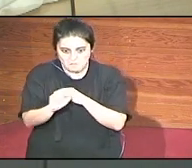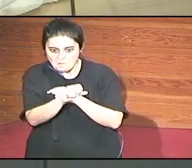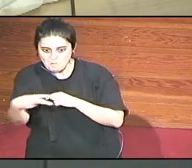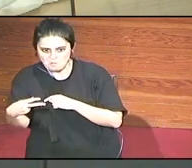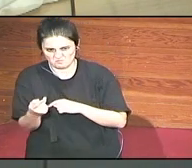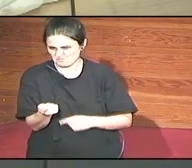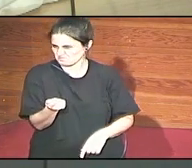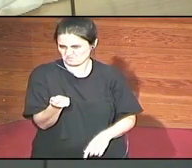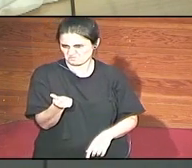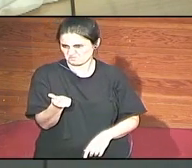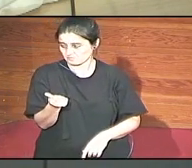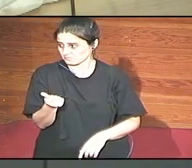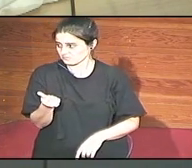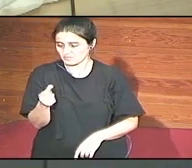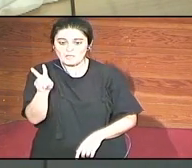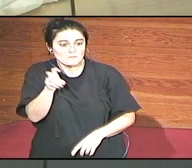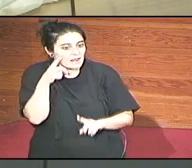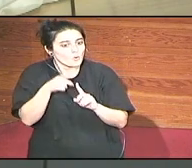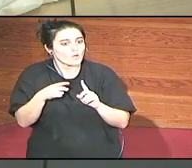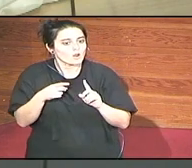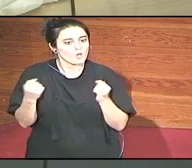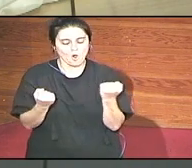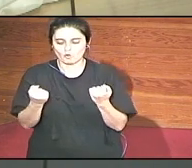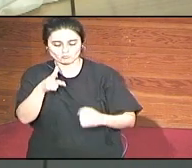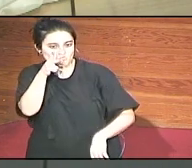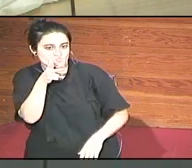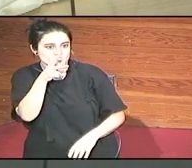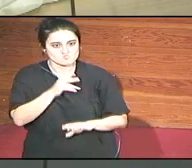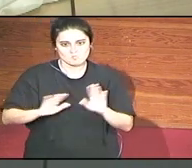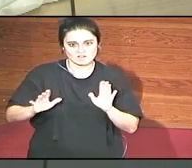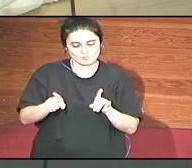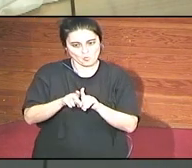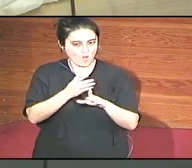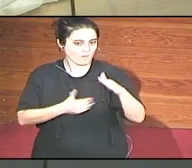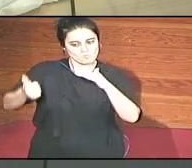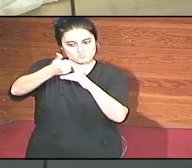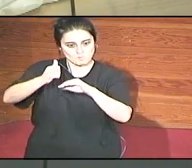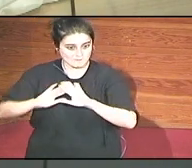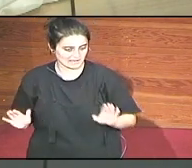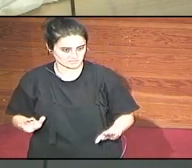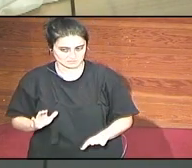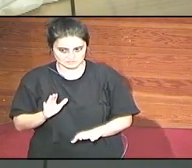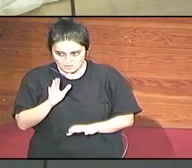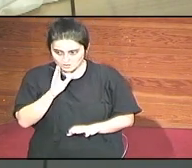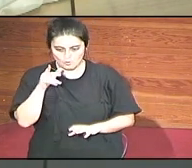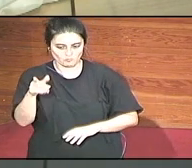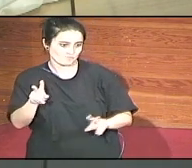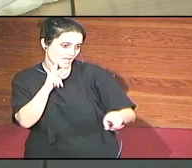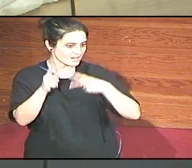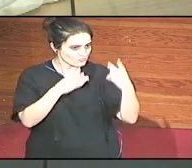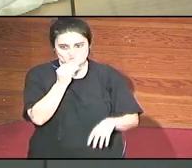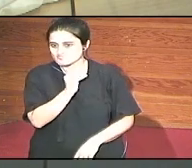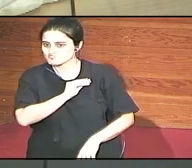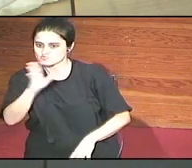que se pasen con todoterrenos y sean considerados la parte de la élite porque van a restar los mejores restaurantes porque